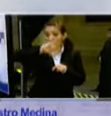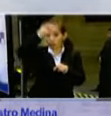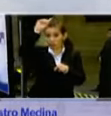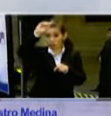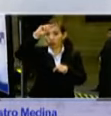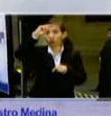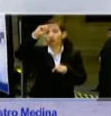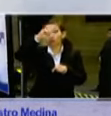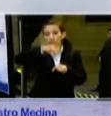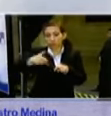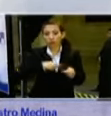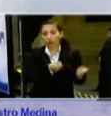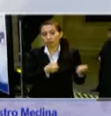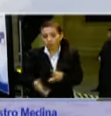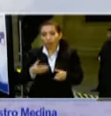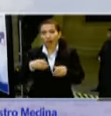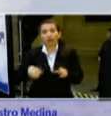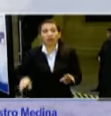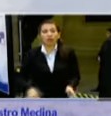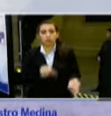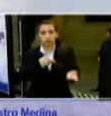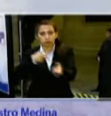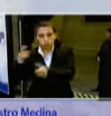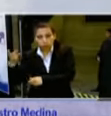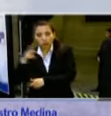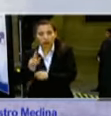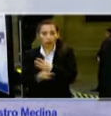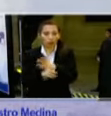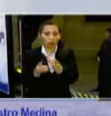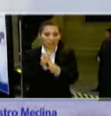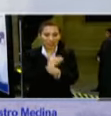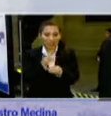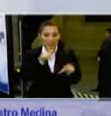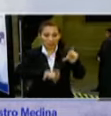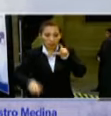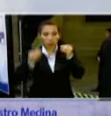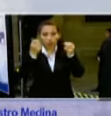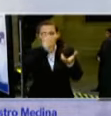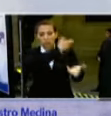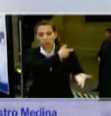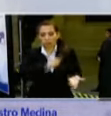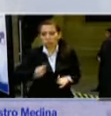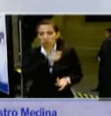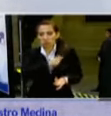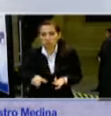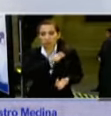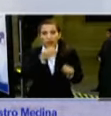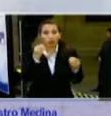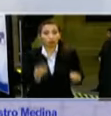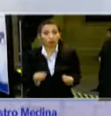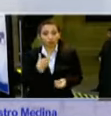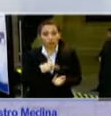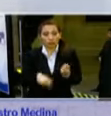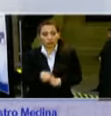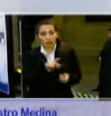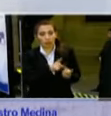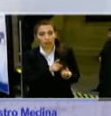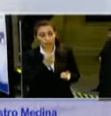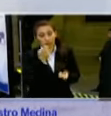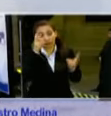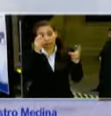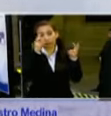siguen llegando armas, nos sigue llegando precursores químicos y nos sigue llegando mucho dinero en efectivo y mucho lavado. Ahí tenemos un